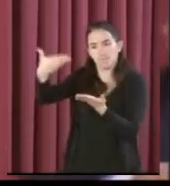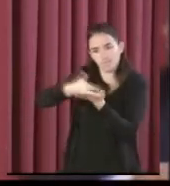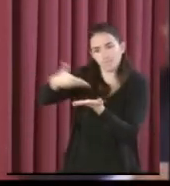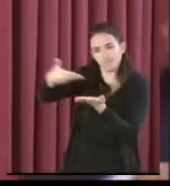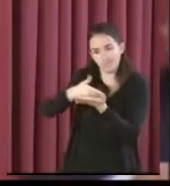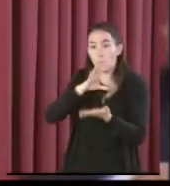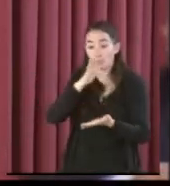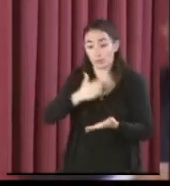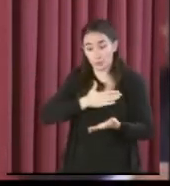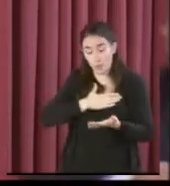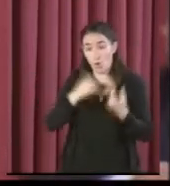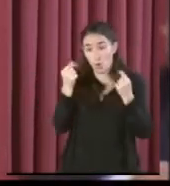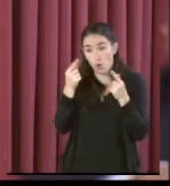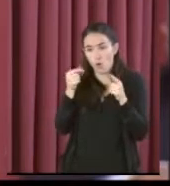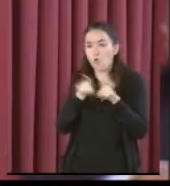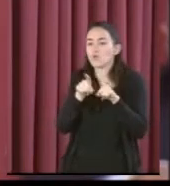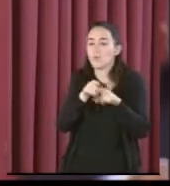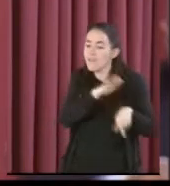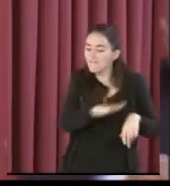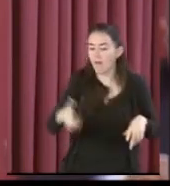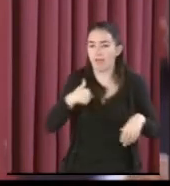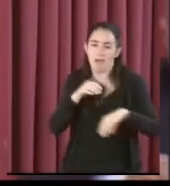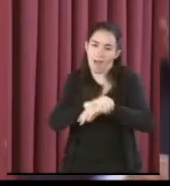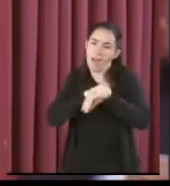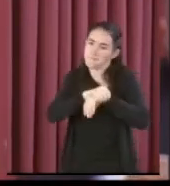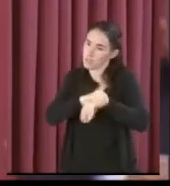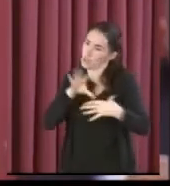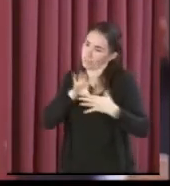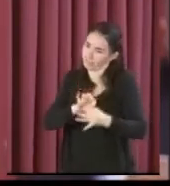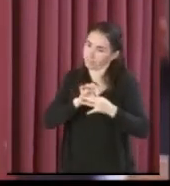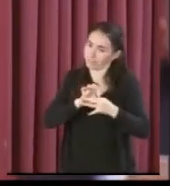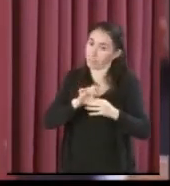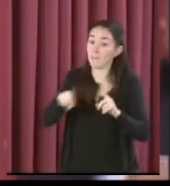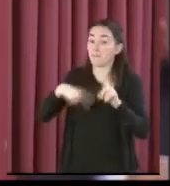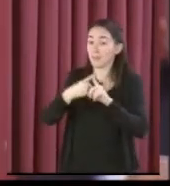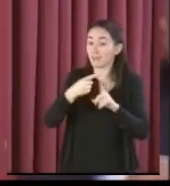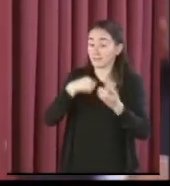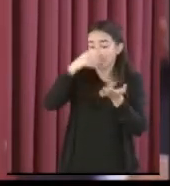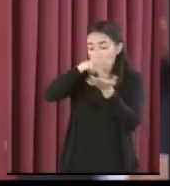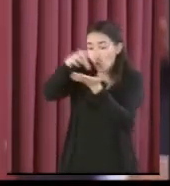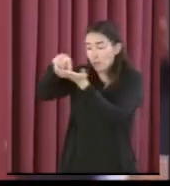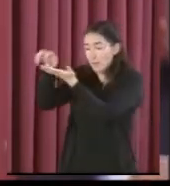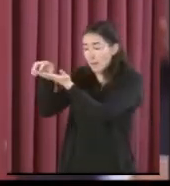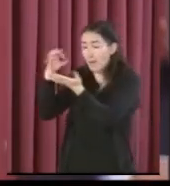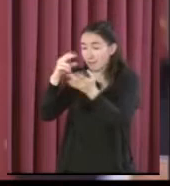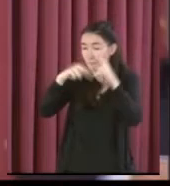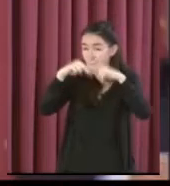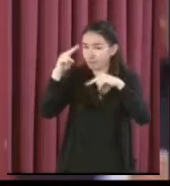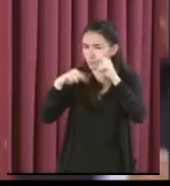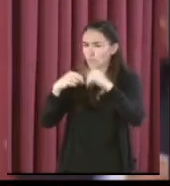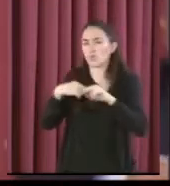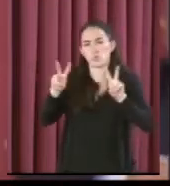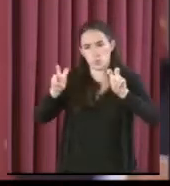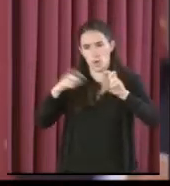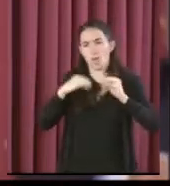de la infancia. Y quiero destacar la ampliación de la red de instalaciones municipales para ellos, con 2 nuevos